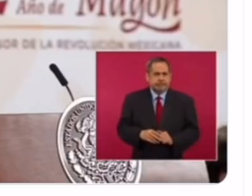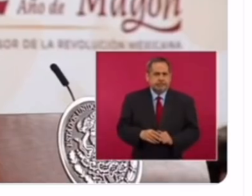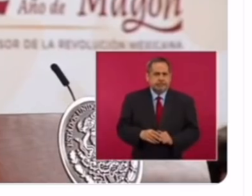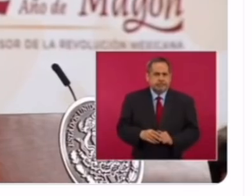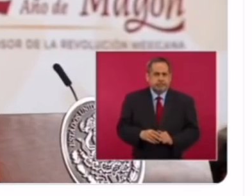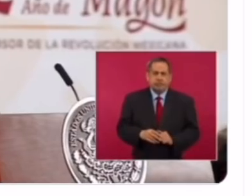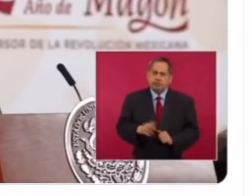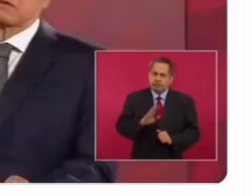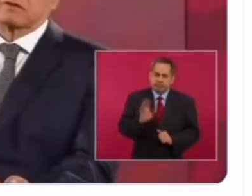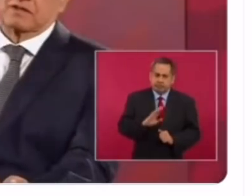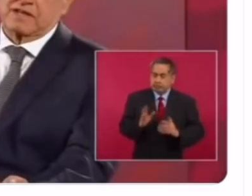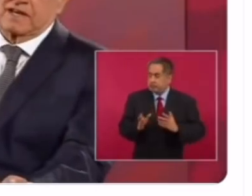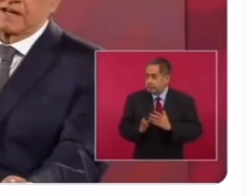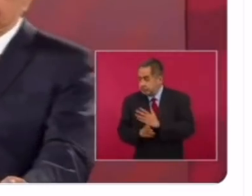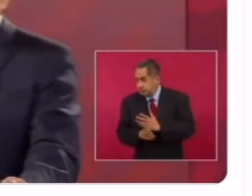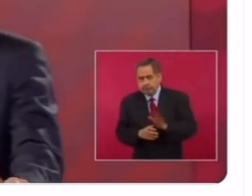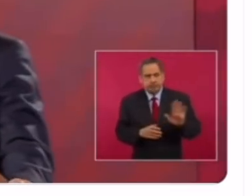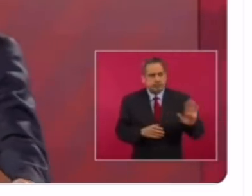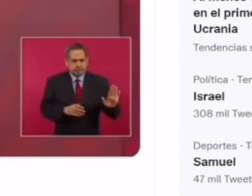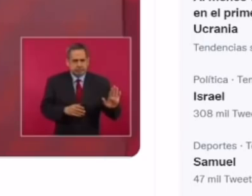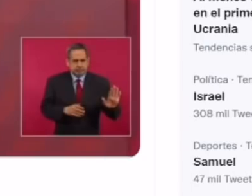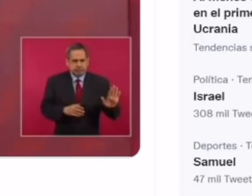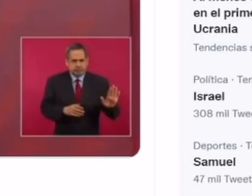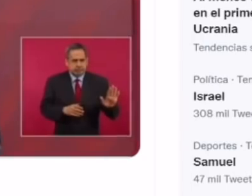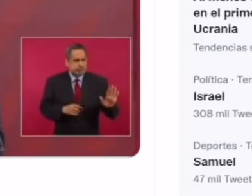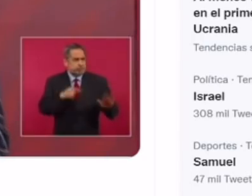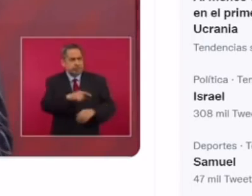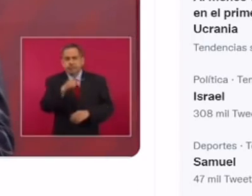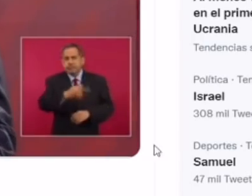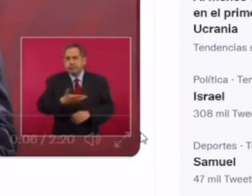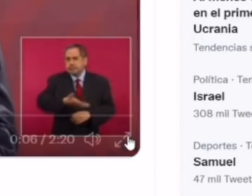Pues yo pienso que no sabe,